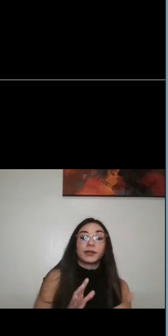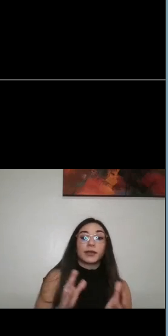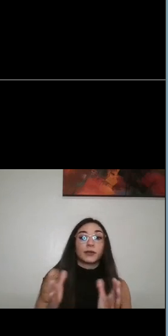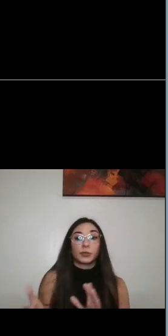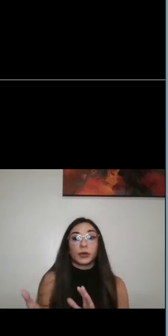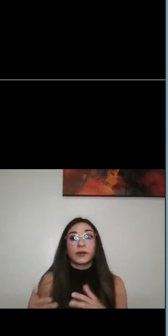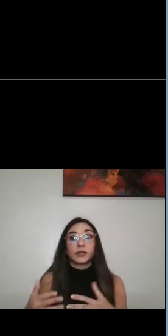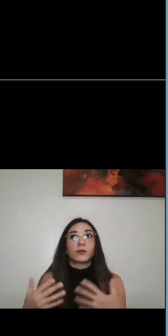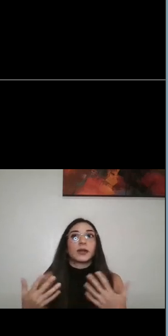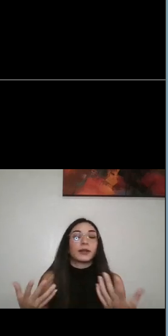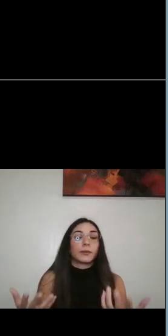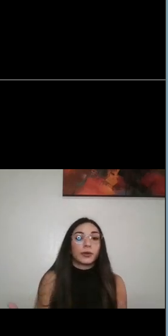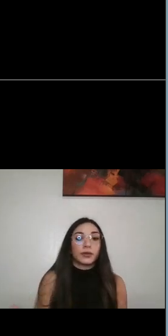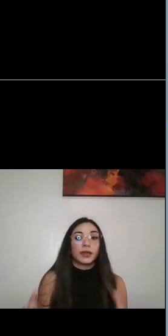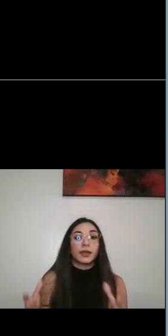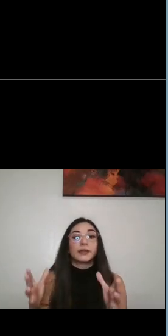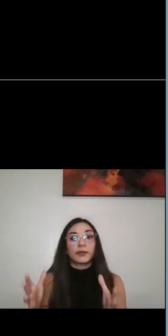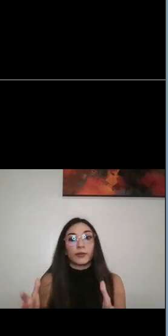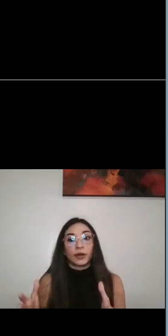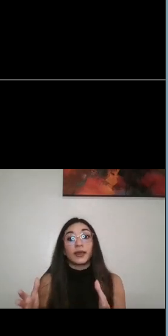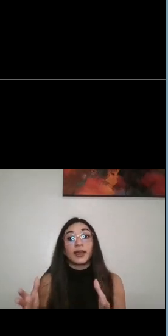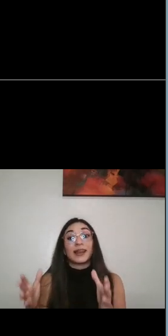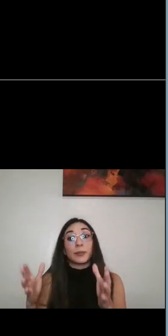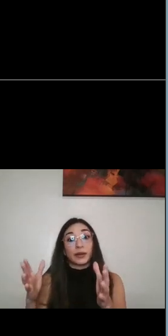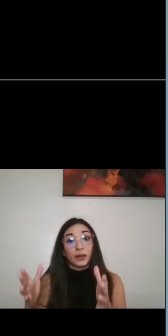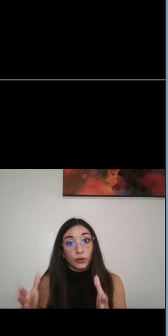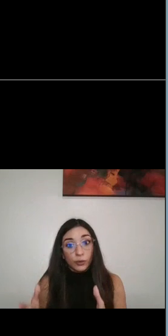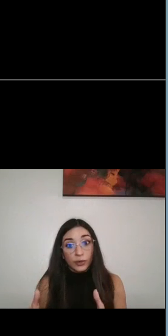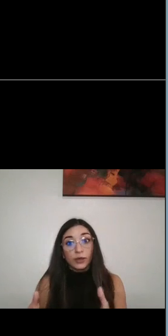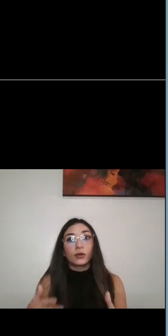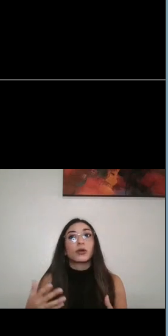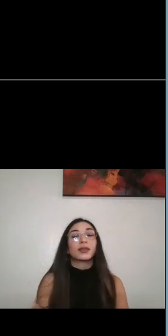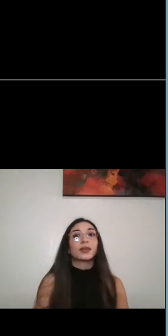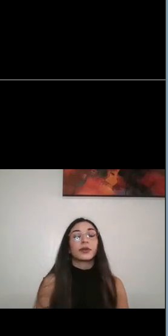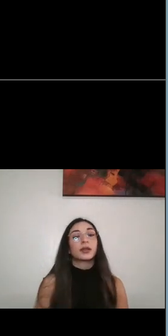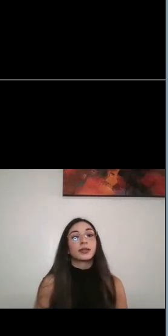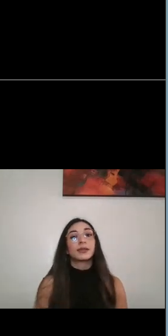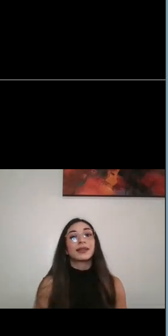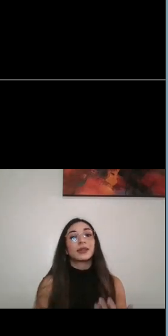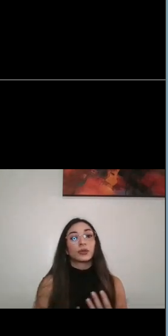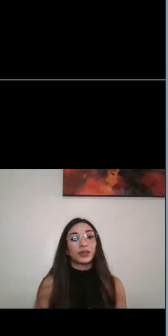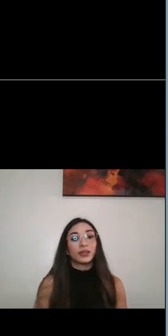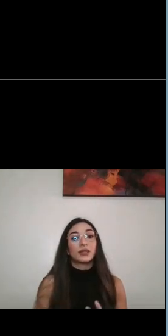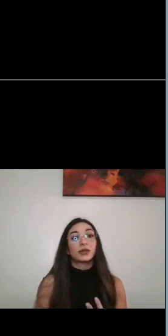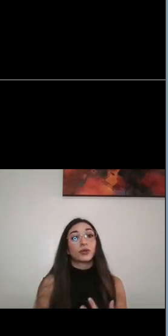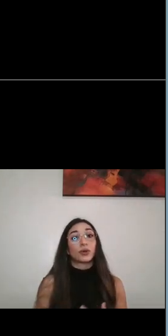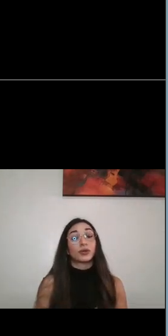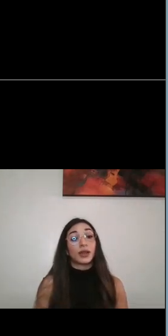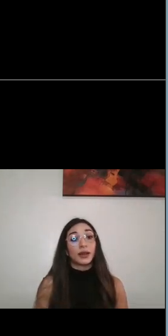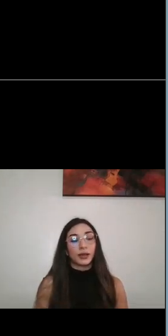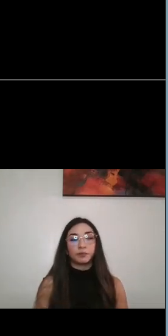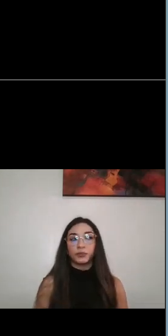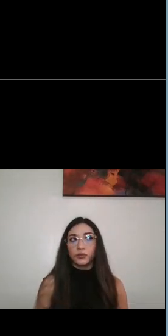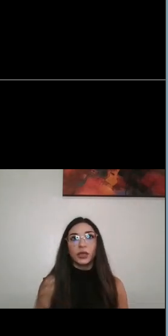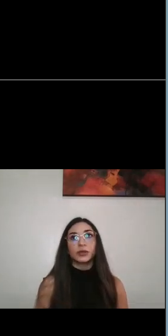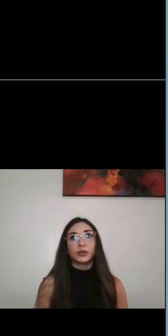mientras que hay otras pruebas como la timpanometría que se enfocan en la parte del oído medio, que es lo que tiende a afectarse más en las otitis y en los cuadros de